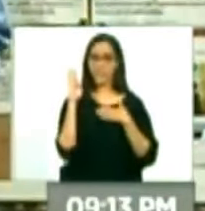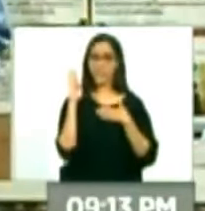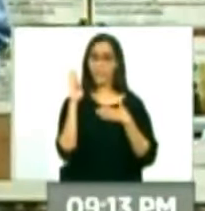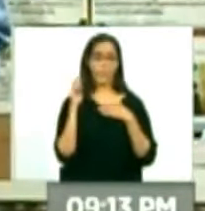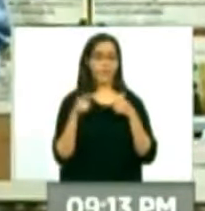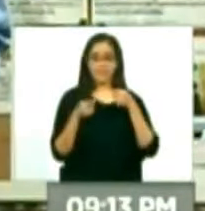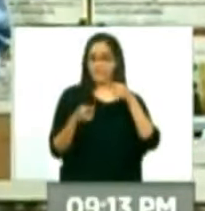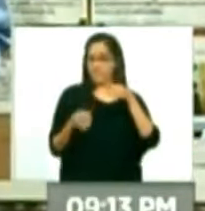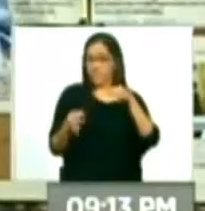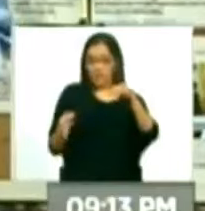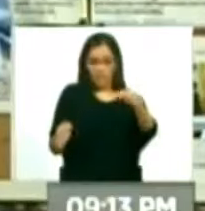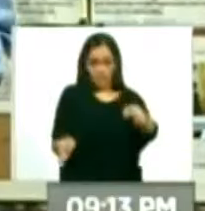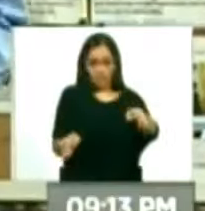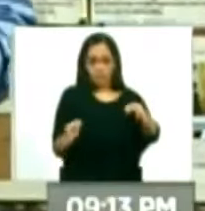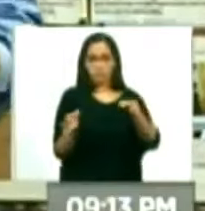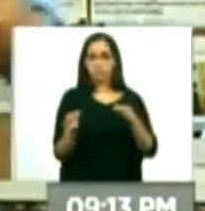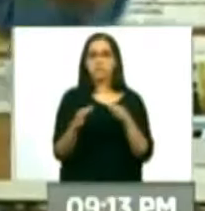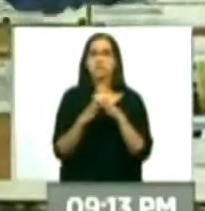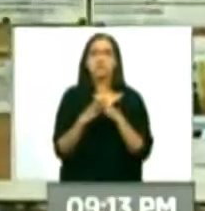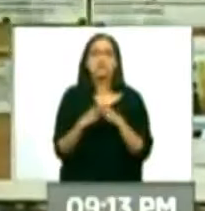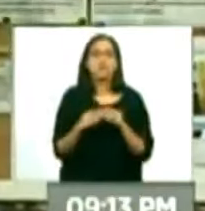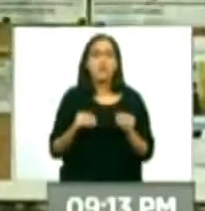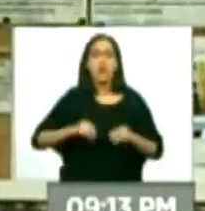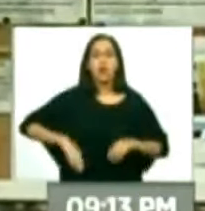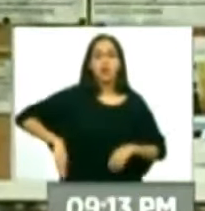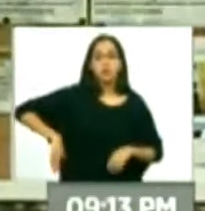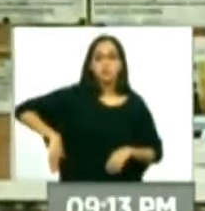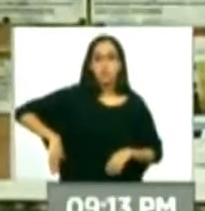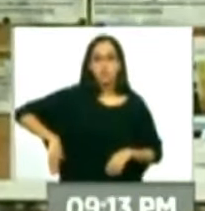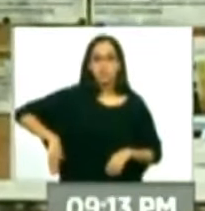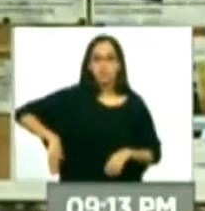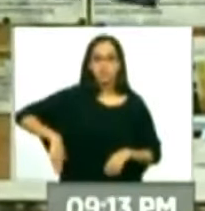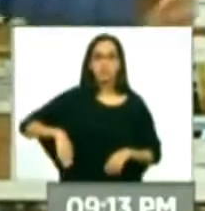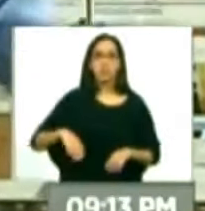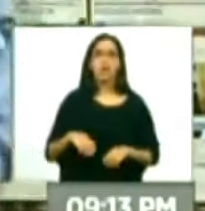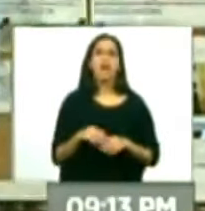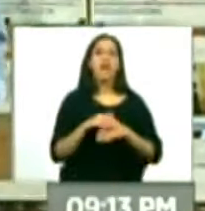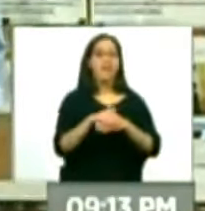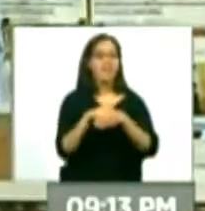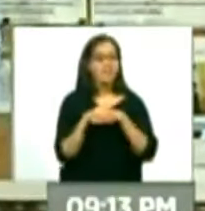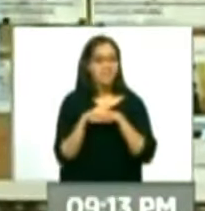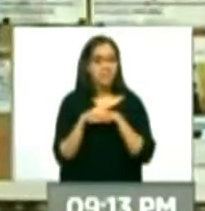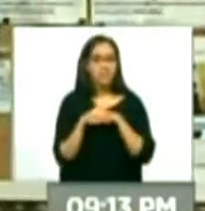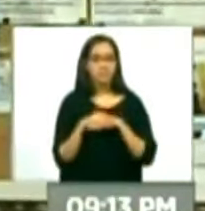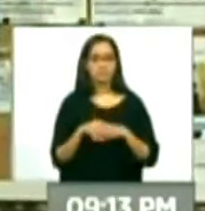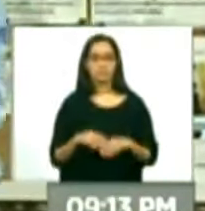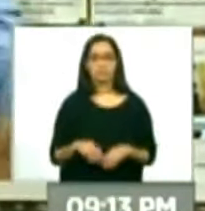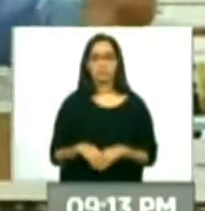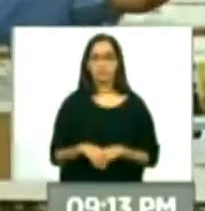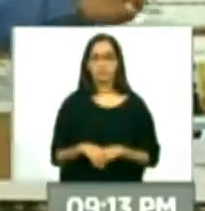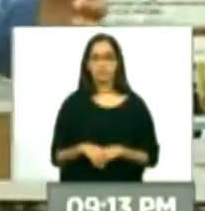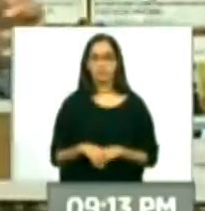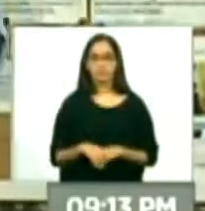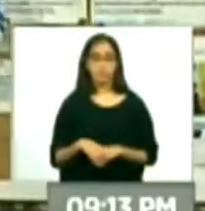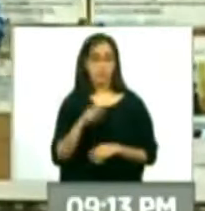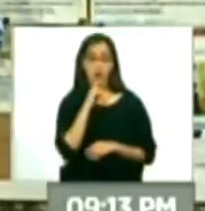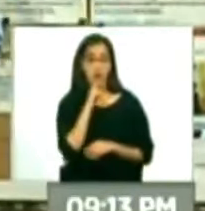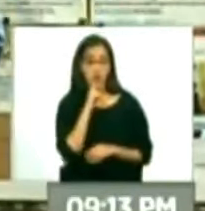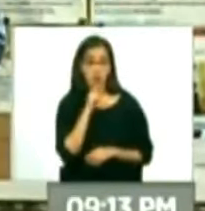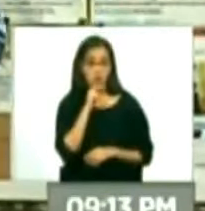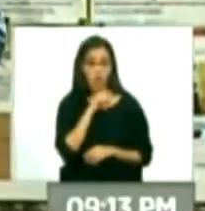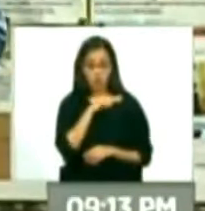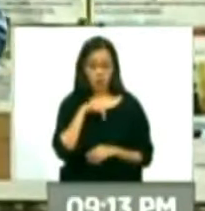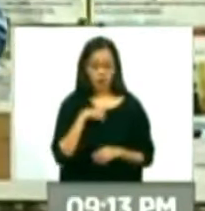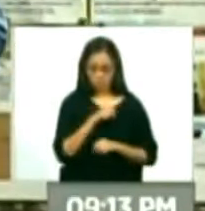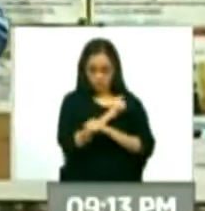entregar toda la Guyana a Inglaterra. Y el oro nuestro,